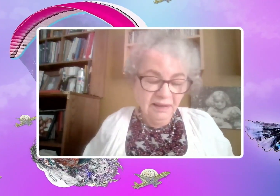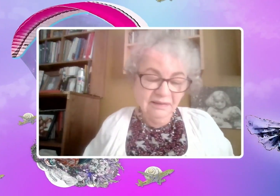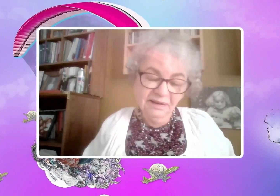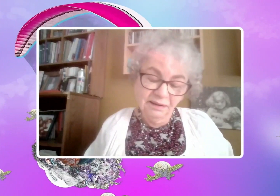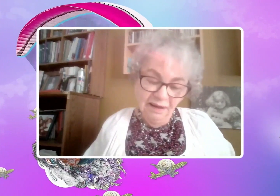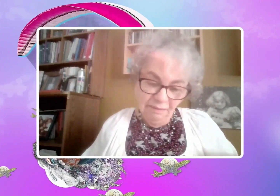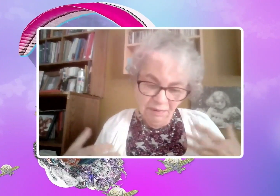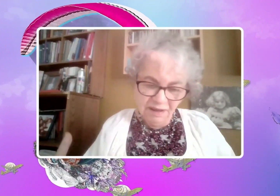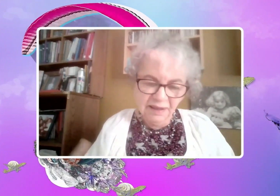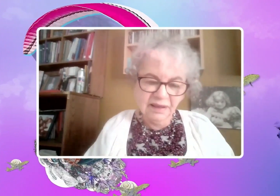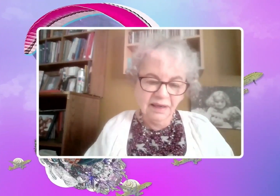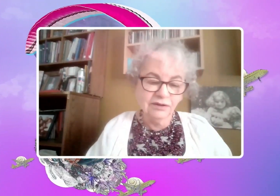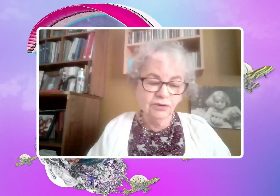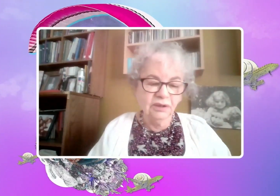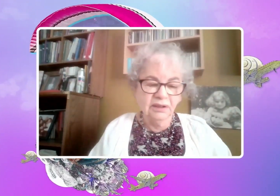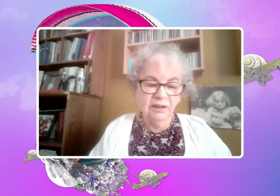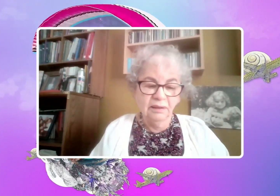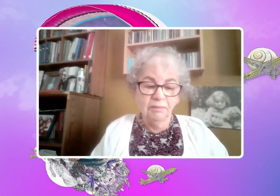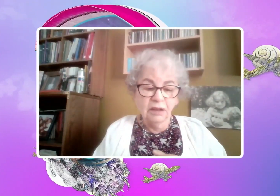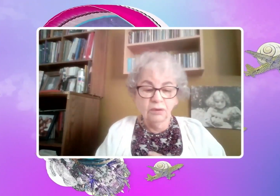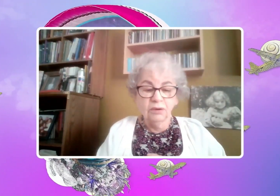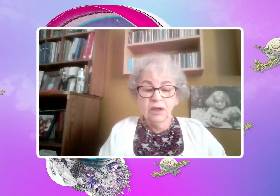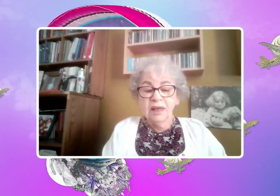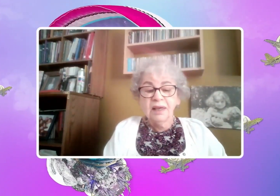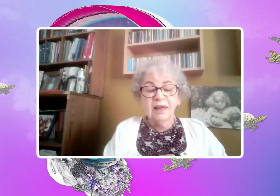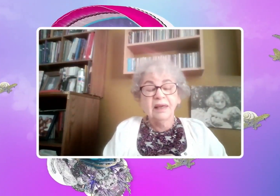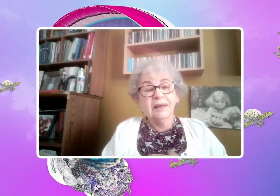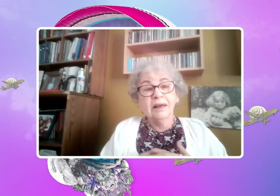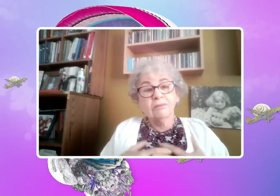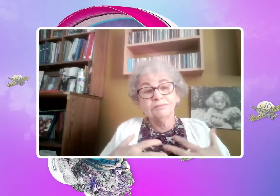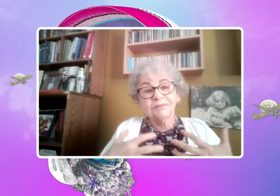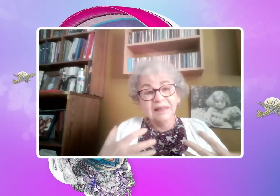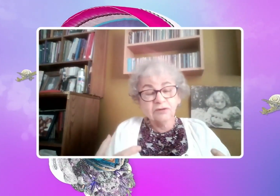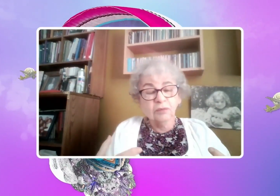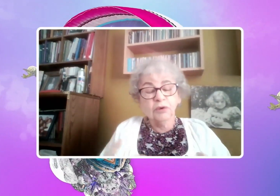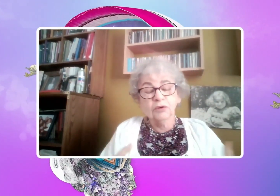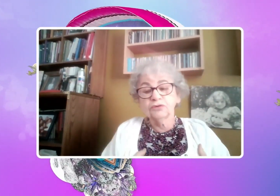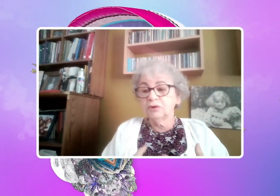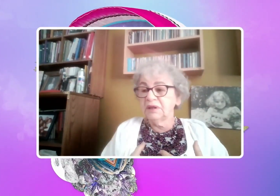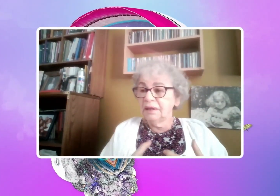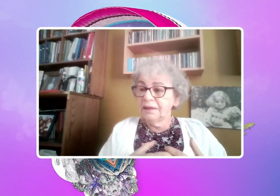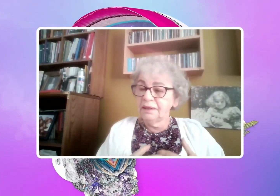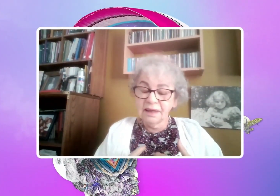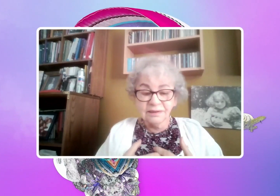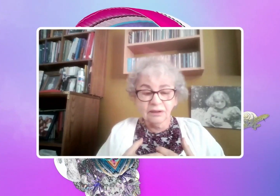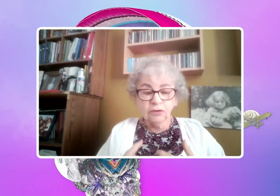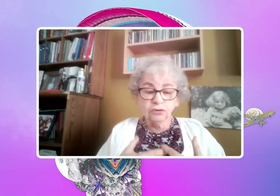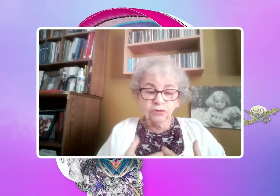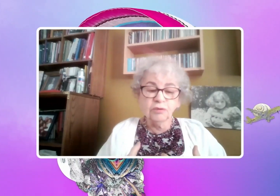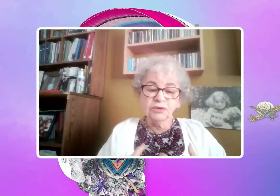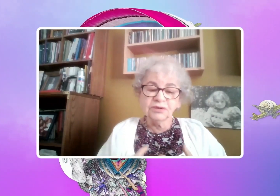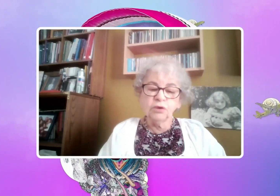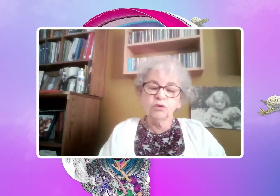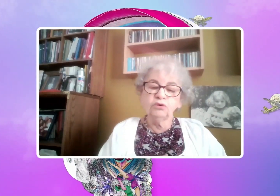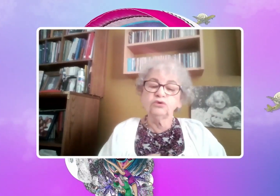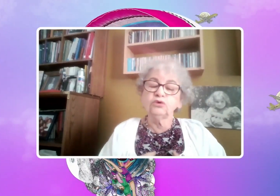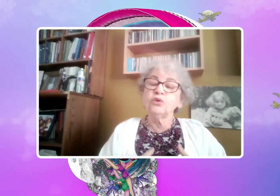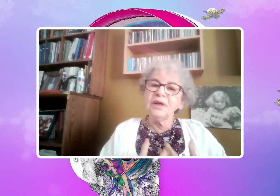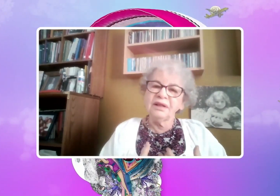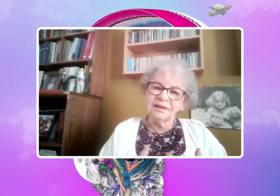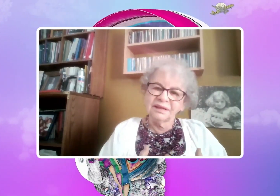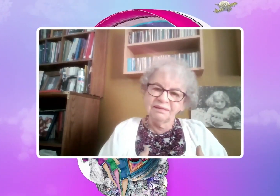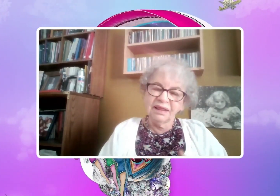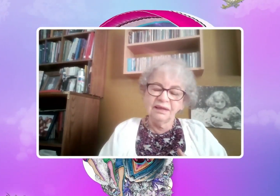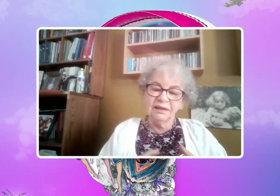Primero lo que quisiera decir, la primera reacción que me dio, es que ¿quiénes somos nosotras? Nosotros hemos